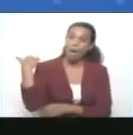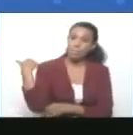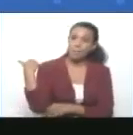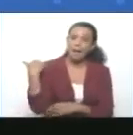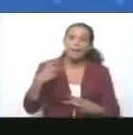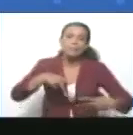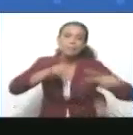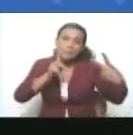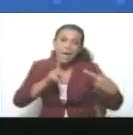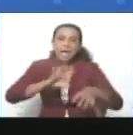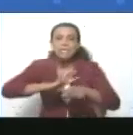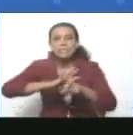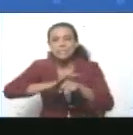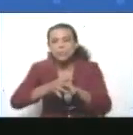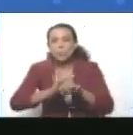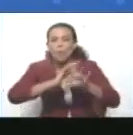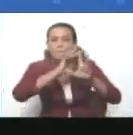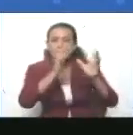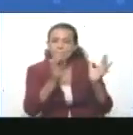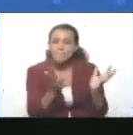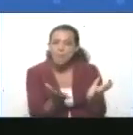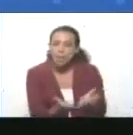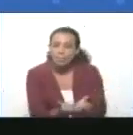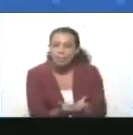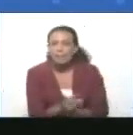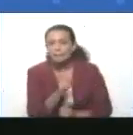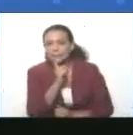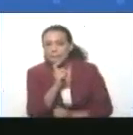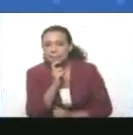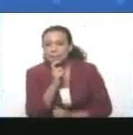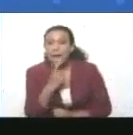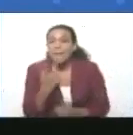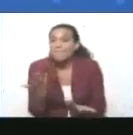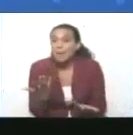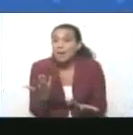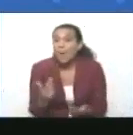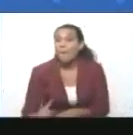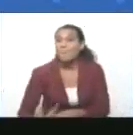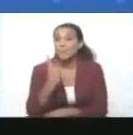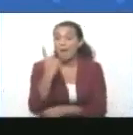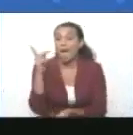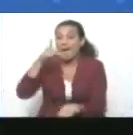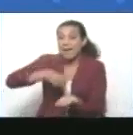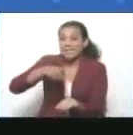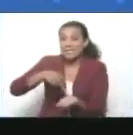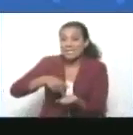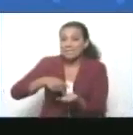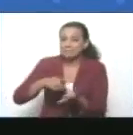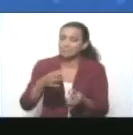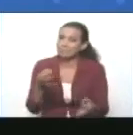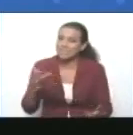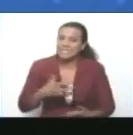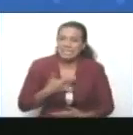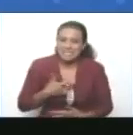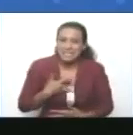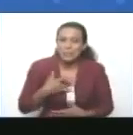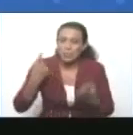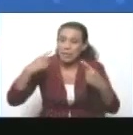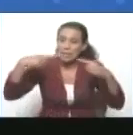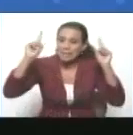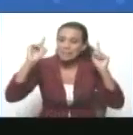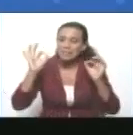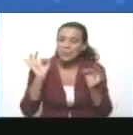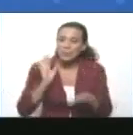virtual, dada la situación de la pandemia. Primera vez que lo hacemos presencial y creemos que fue ciertamente muy